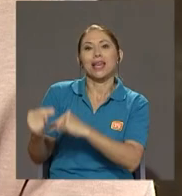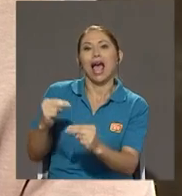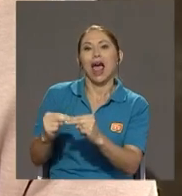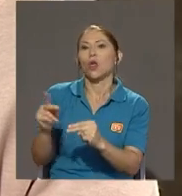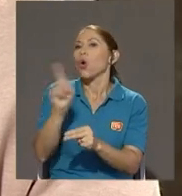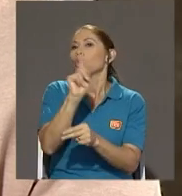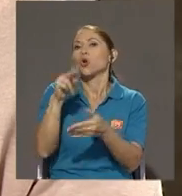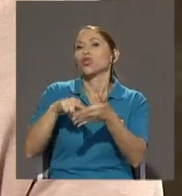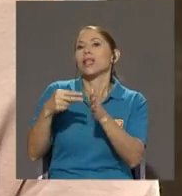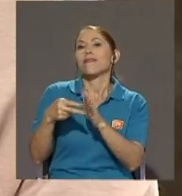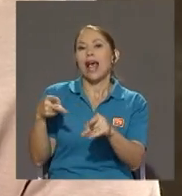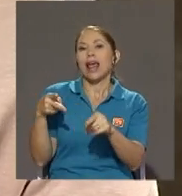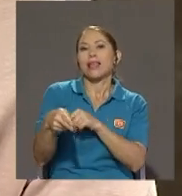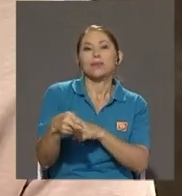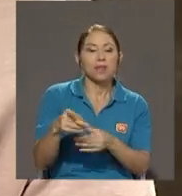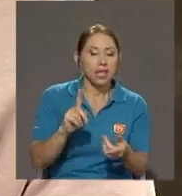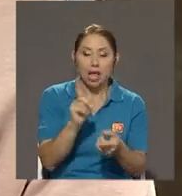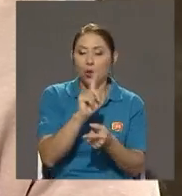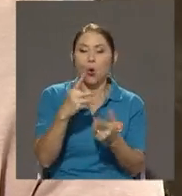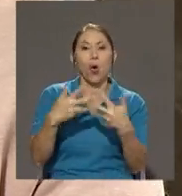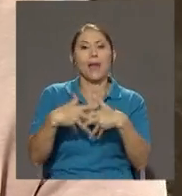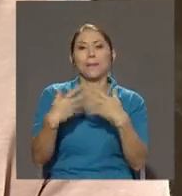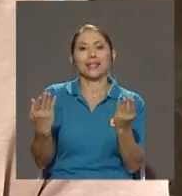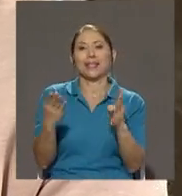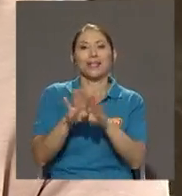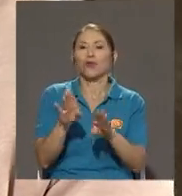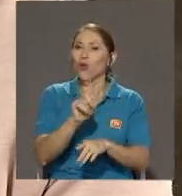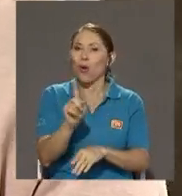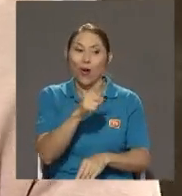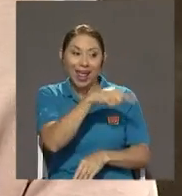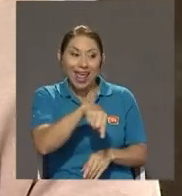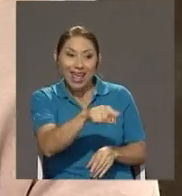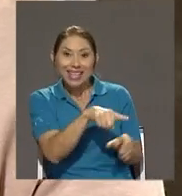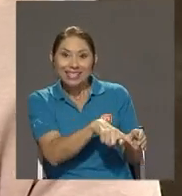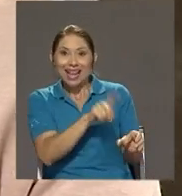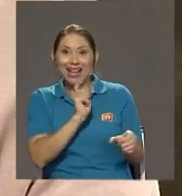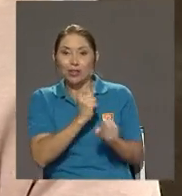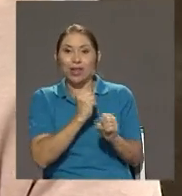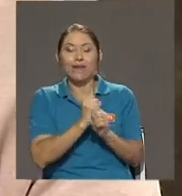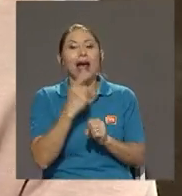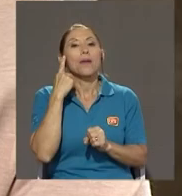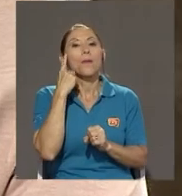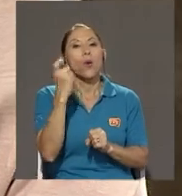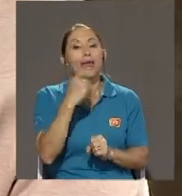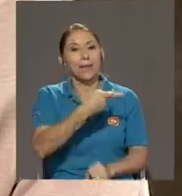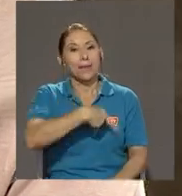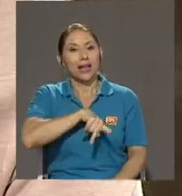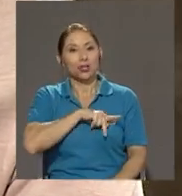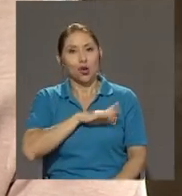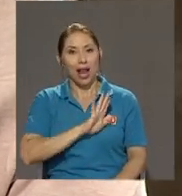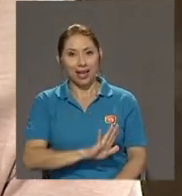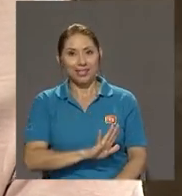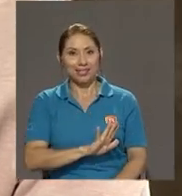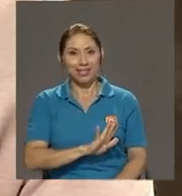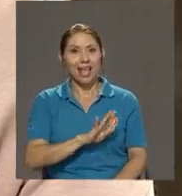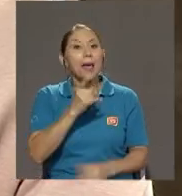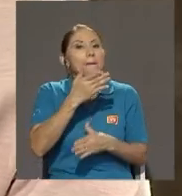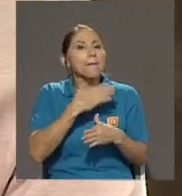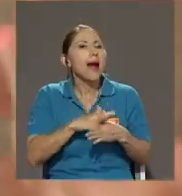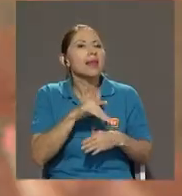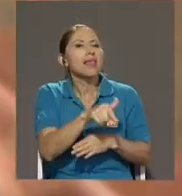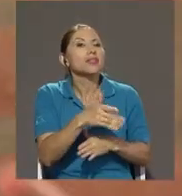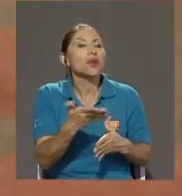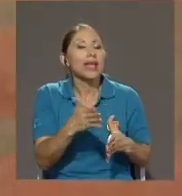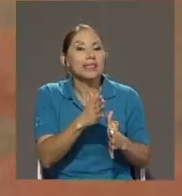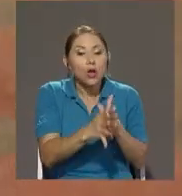no es porque la empresa cerró, sino por razones personales. Y ahí parte de esas razones es cuido infantil